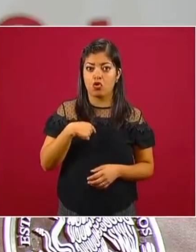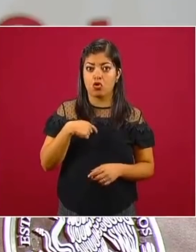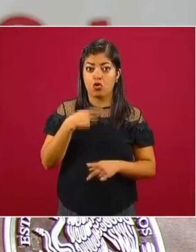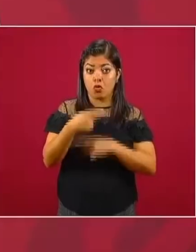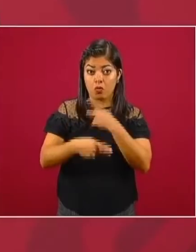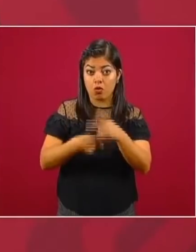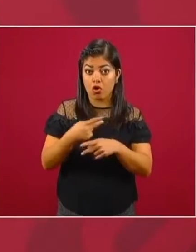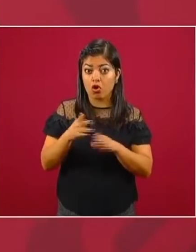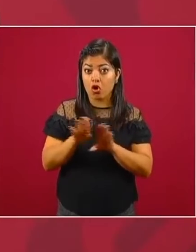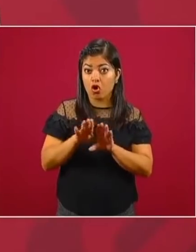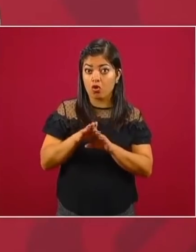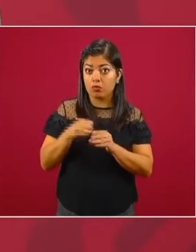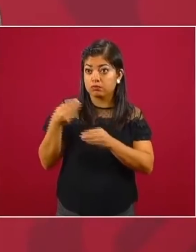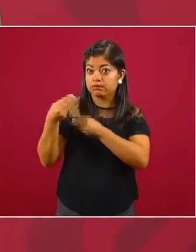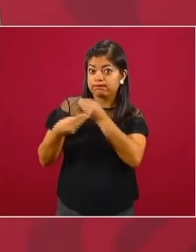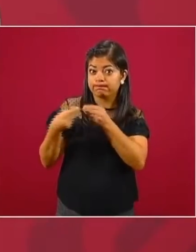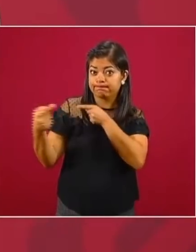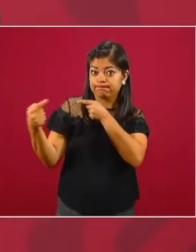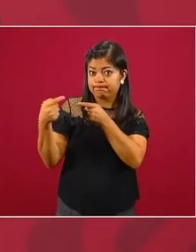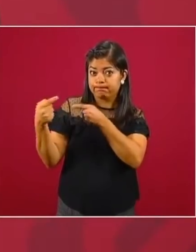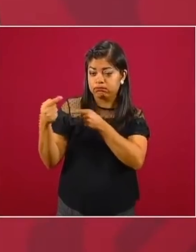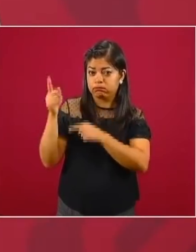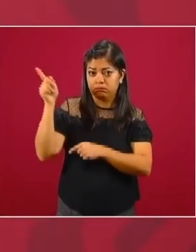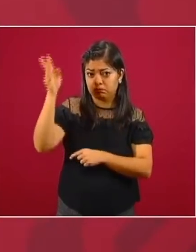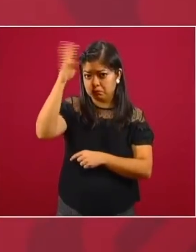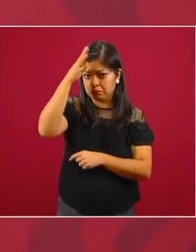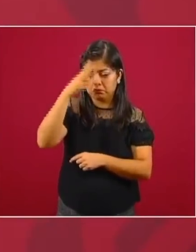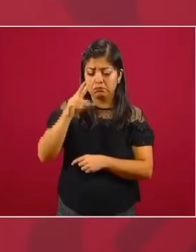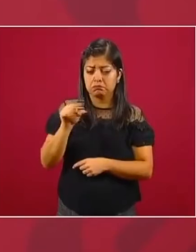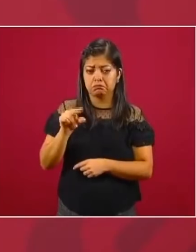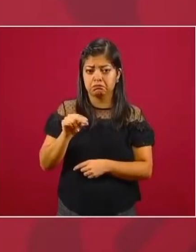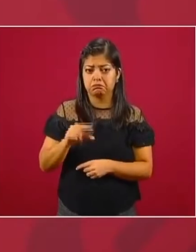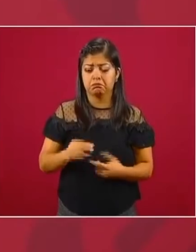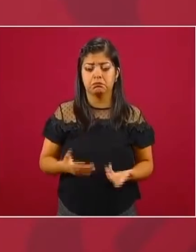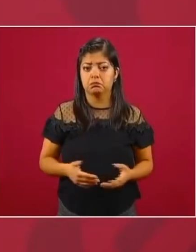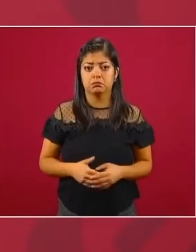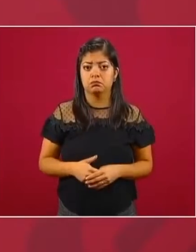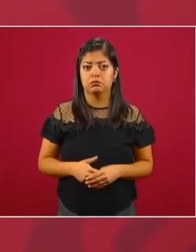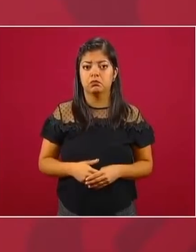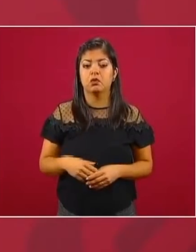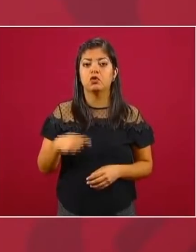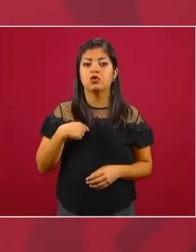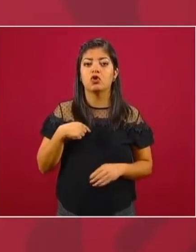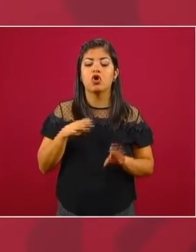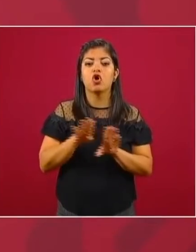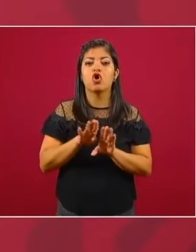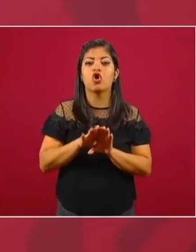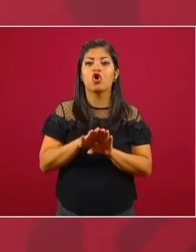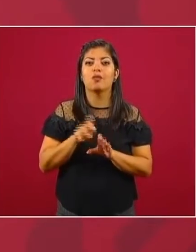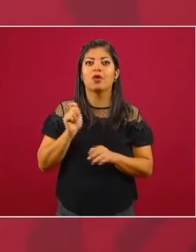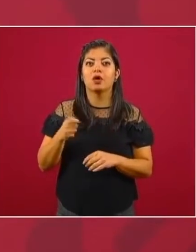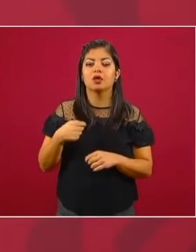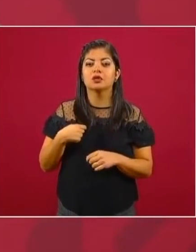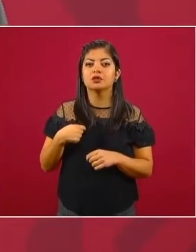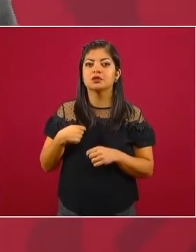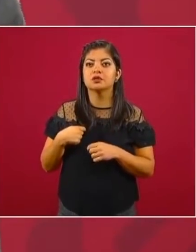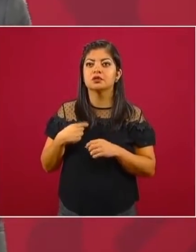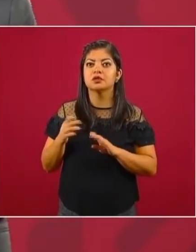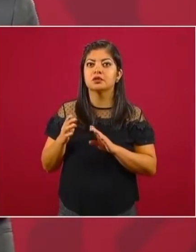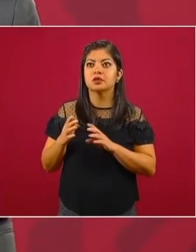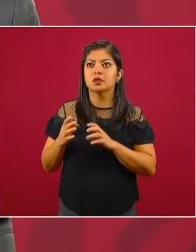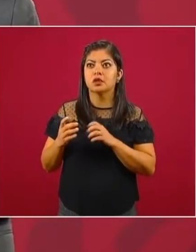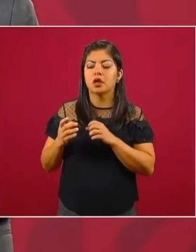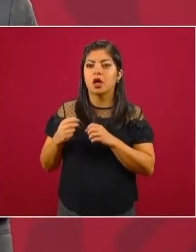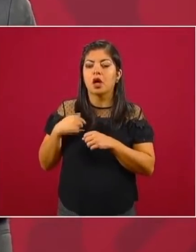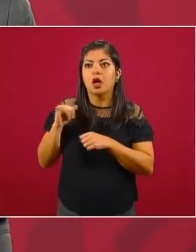dinero insistió el presidente con los testimonios de los oye serán muy trascendentes y muy fuertes pidió la fiscalía